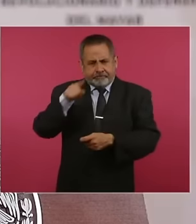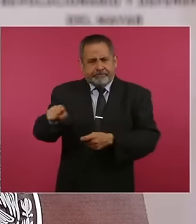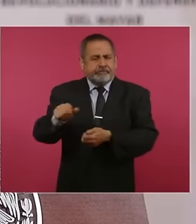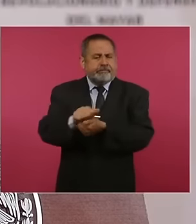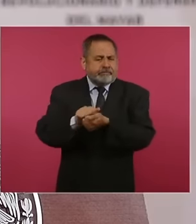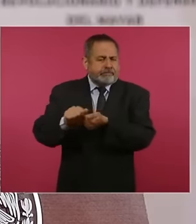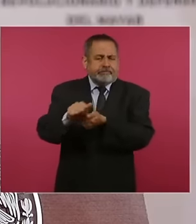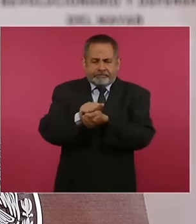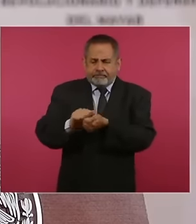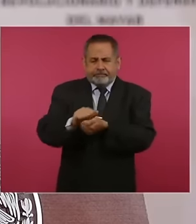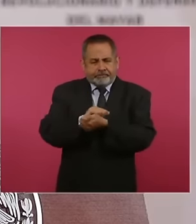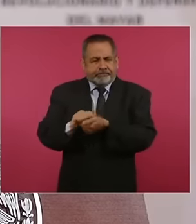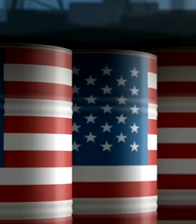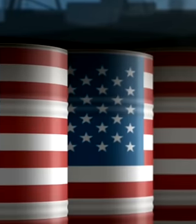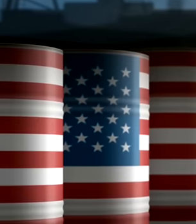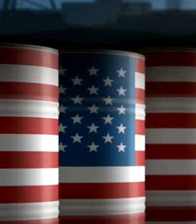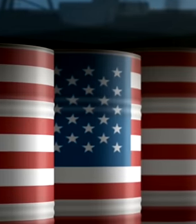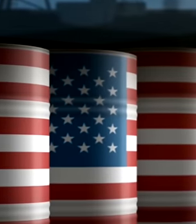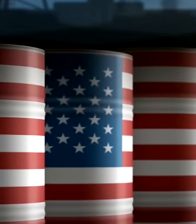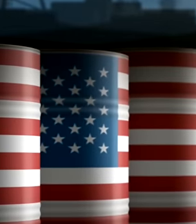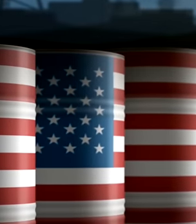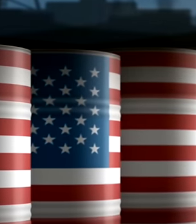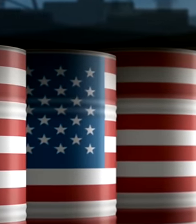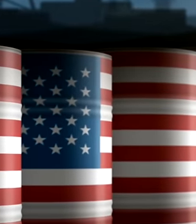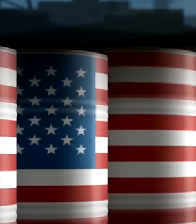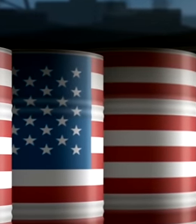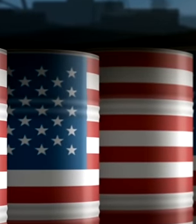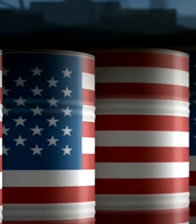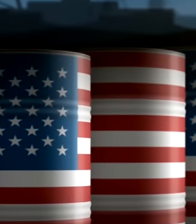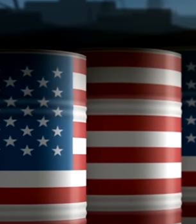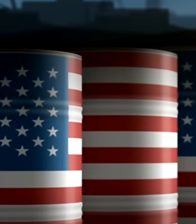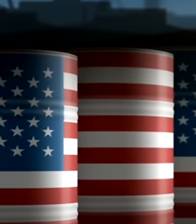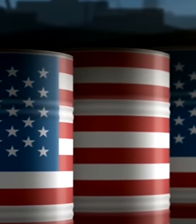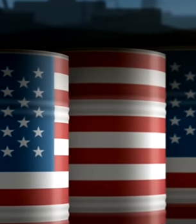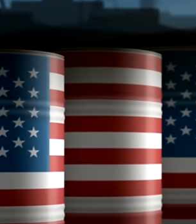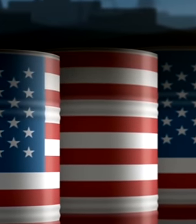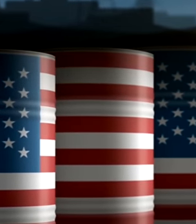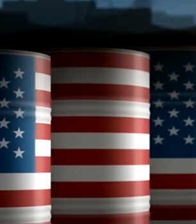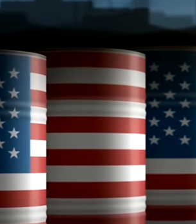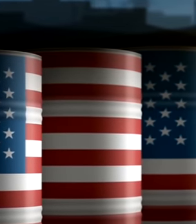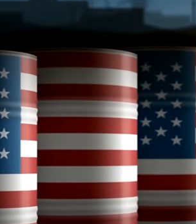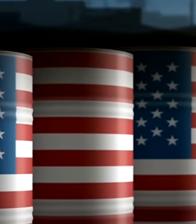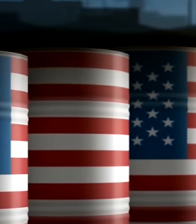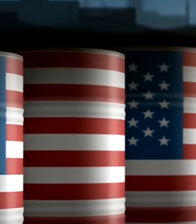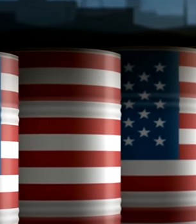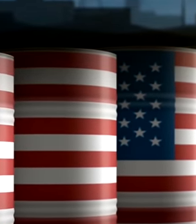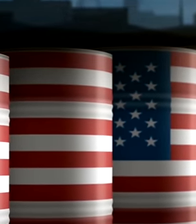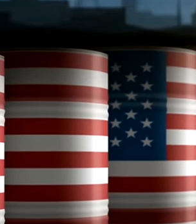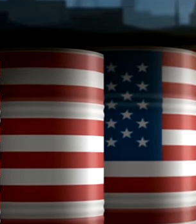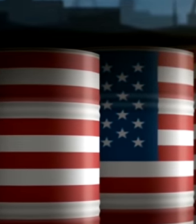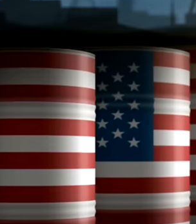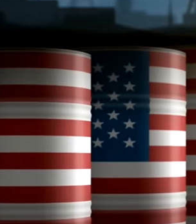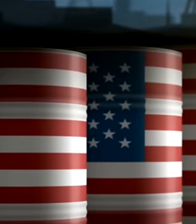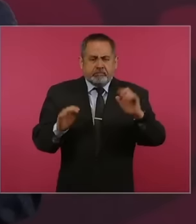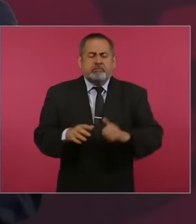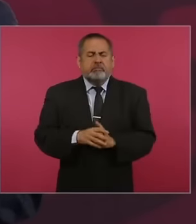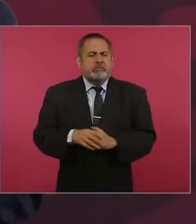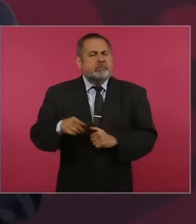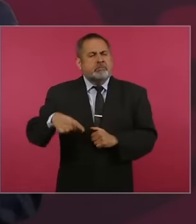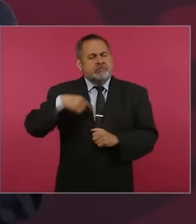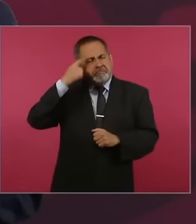refinerías y la otra mitad se está exportando. Tienen una